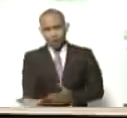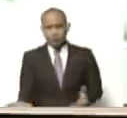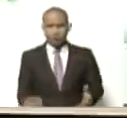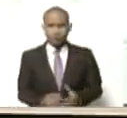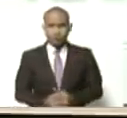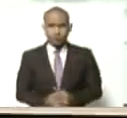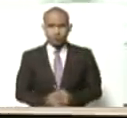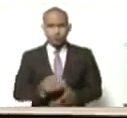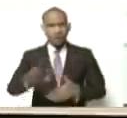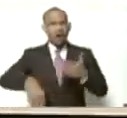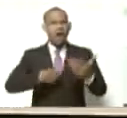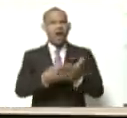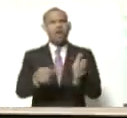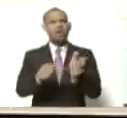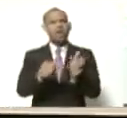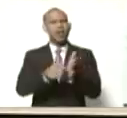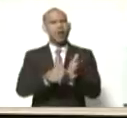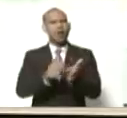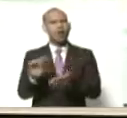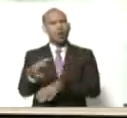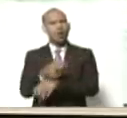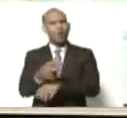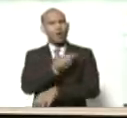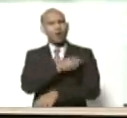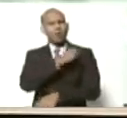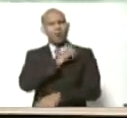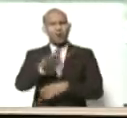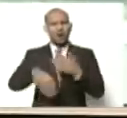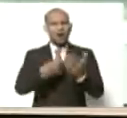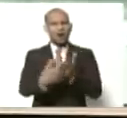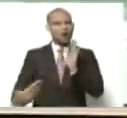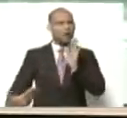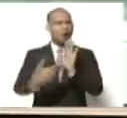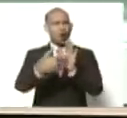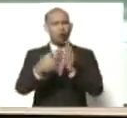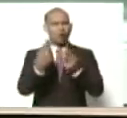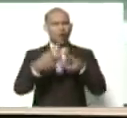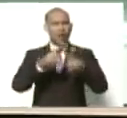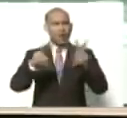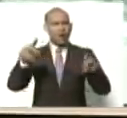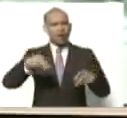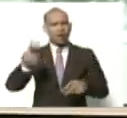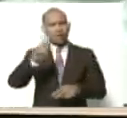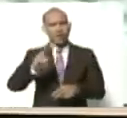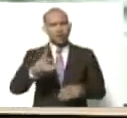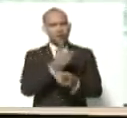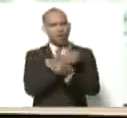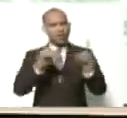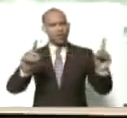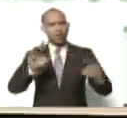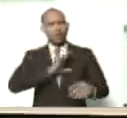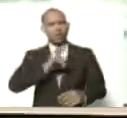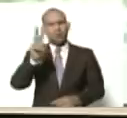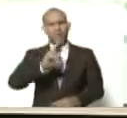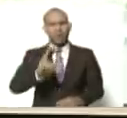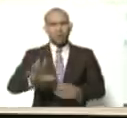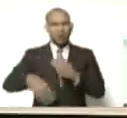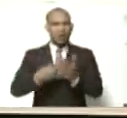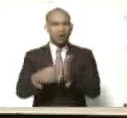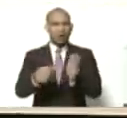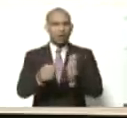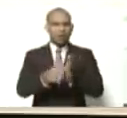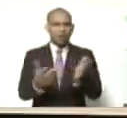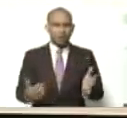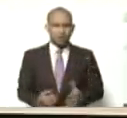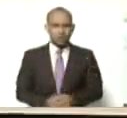¿Hasta dónde va a llegar el gobierno de España contra la paz de Venezuela, la democracia venezolana? ¿Hasta dónde van a llegar? Que ellos